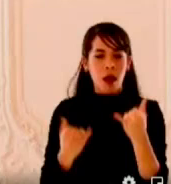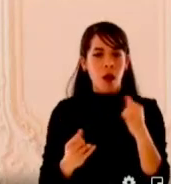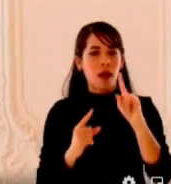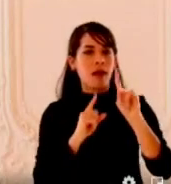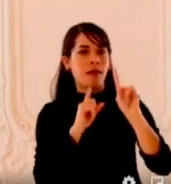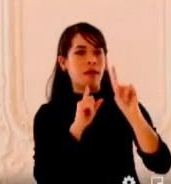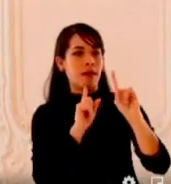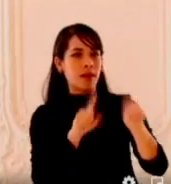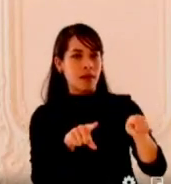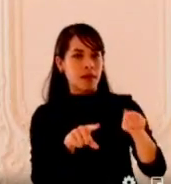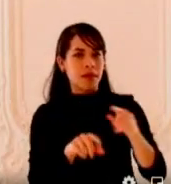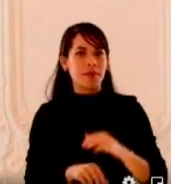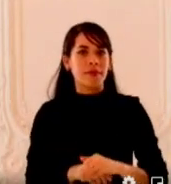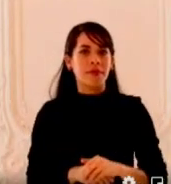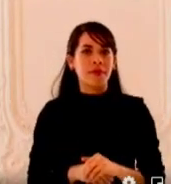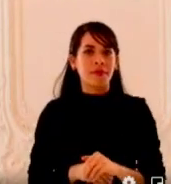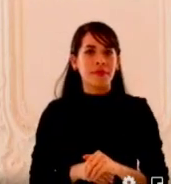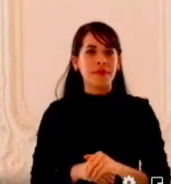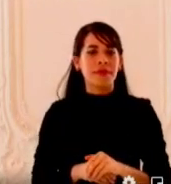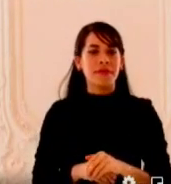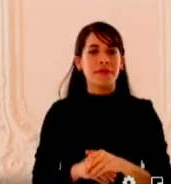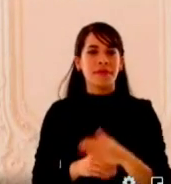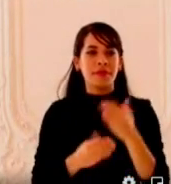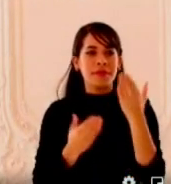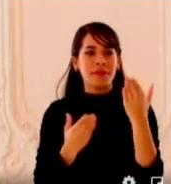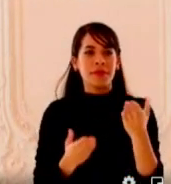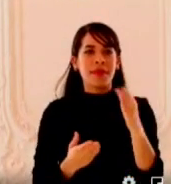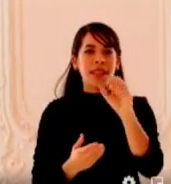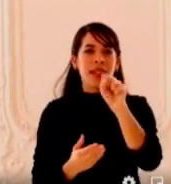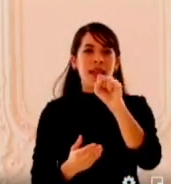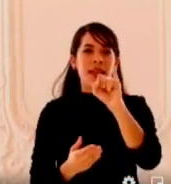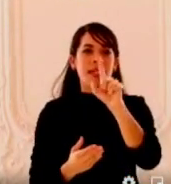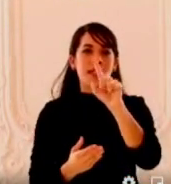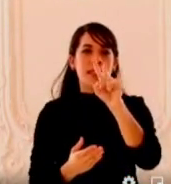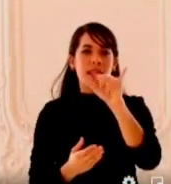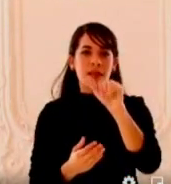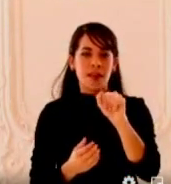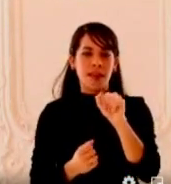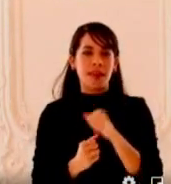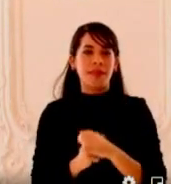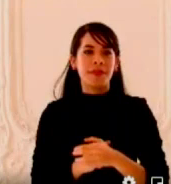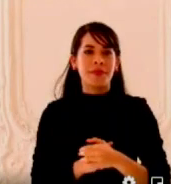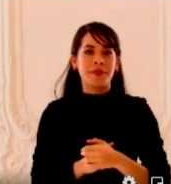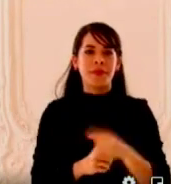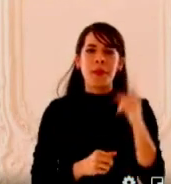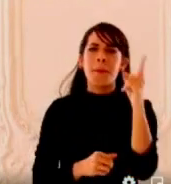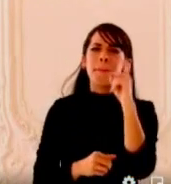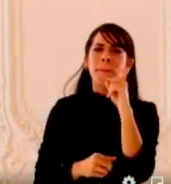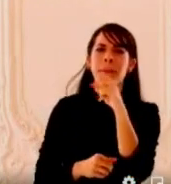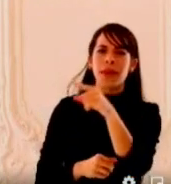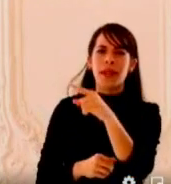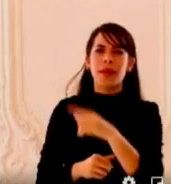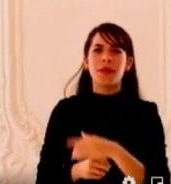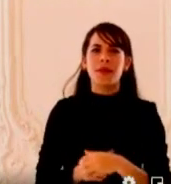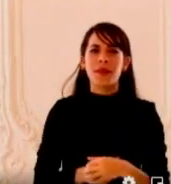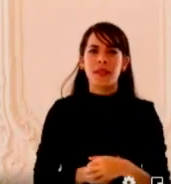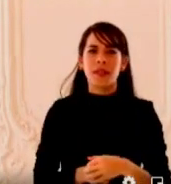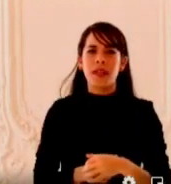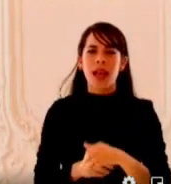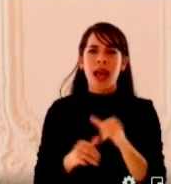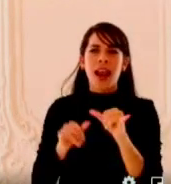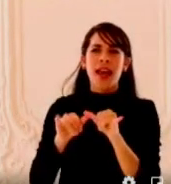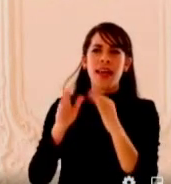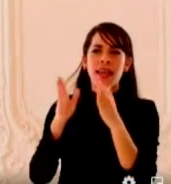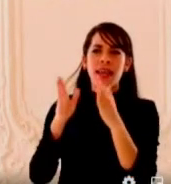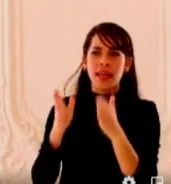con Silvia Gómez de Telenoticias. Buenos días, me gustaría preguntarle a la ingeniera Aileen